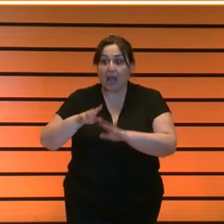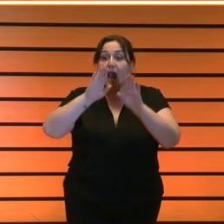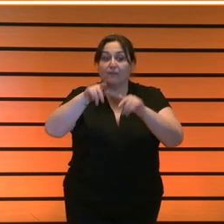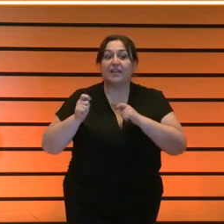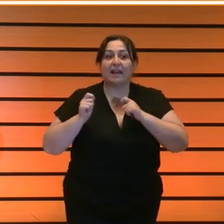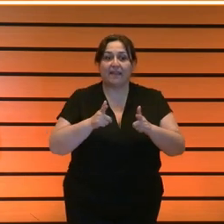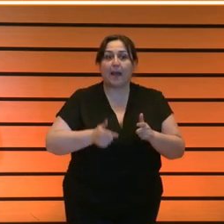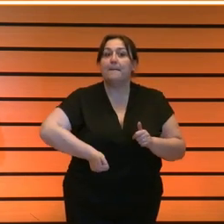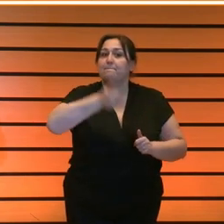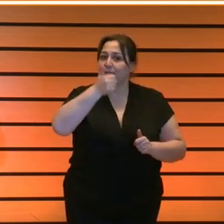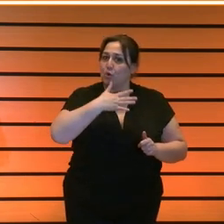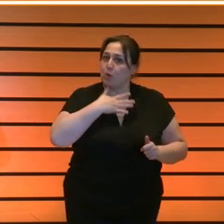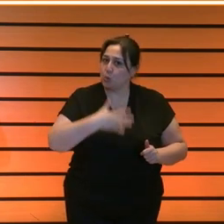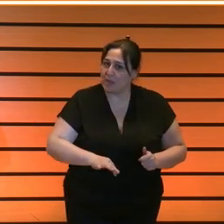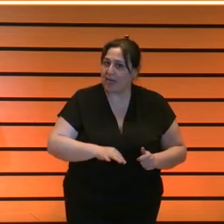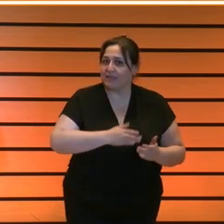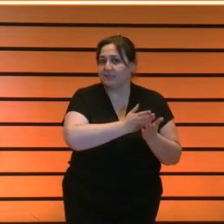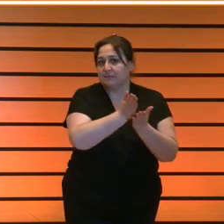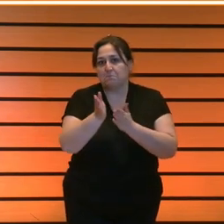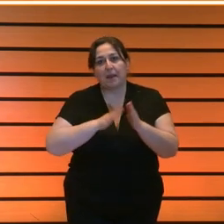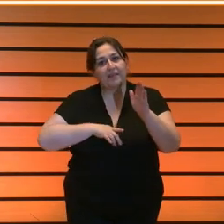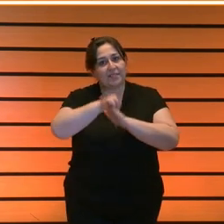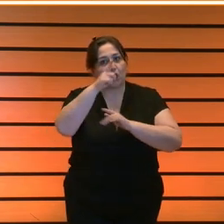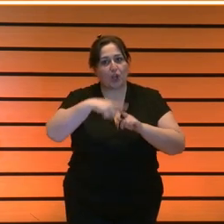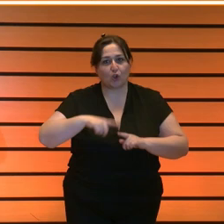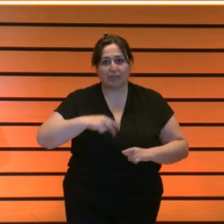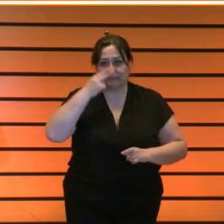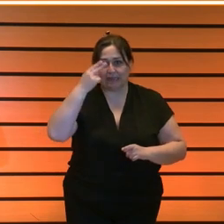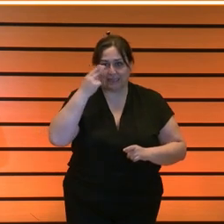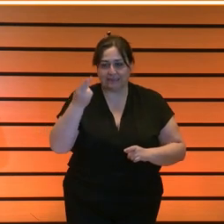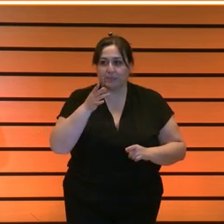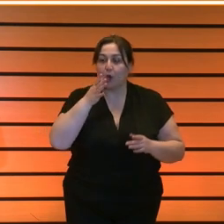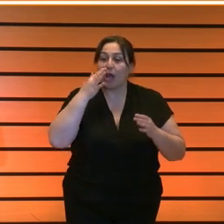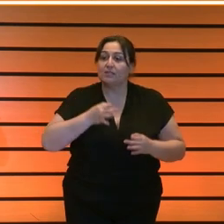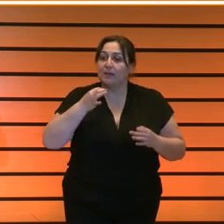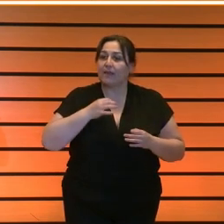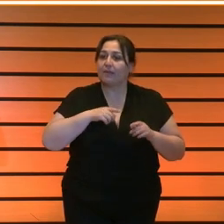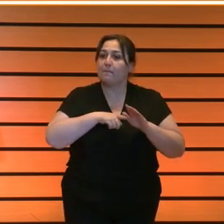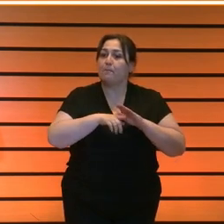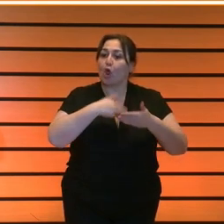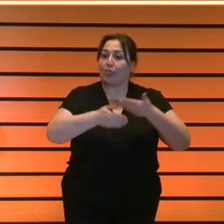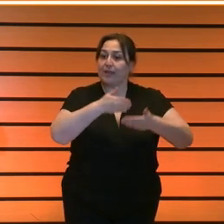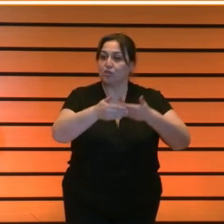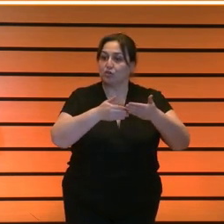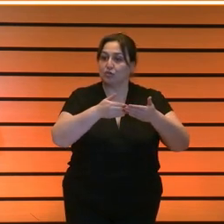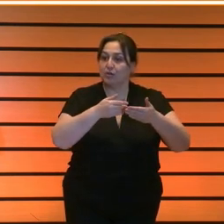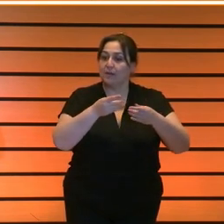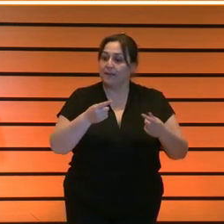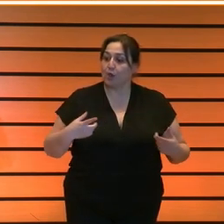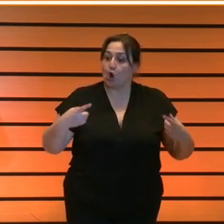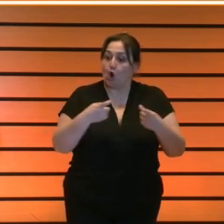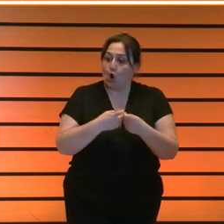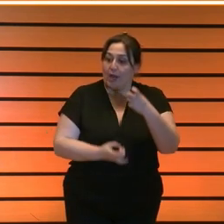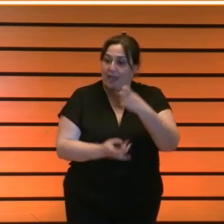oportunidades de desarrollar cosas interesantes Pero es verdad que todos estos procesos de cocreación no se han instalado